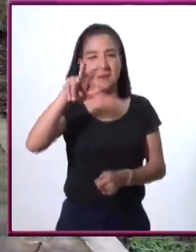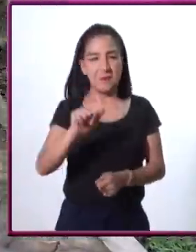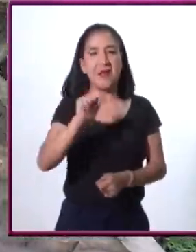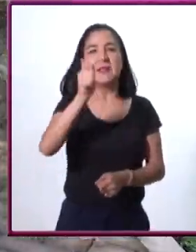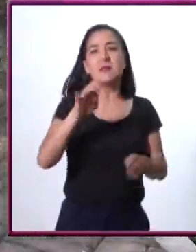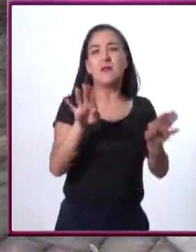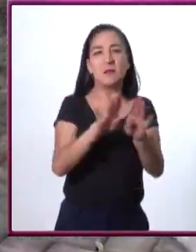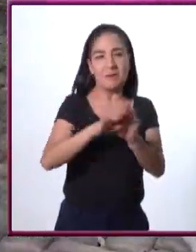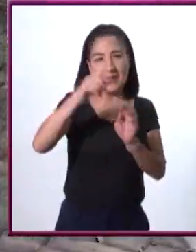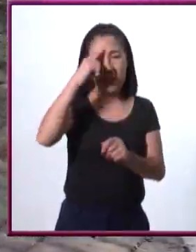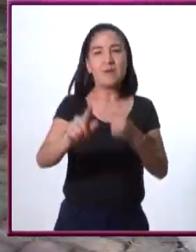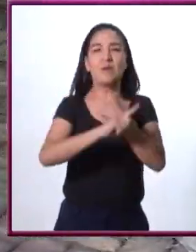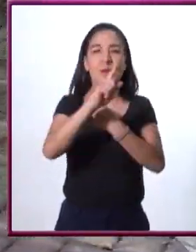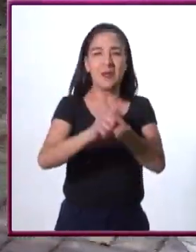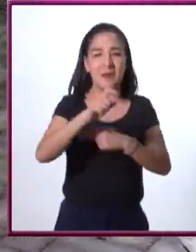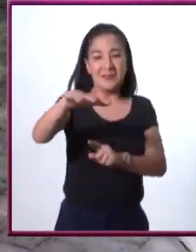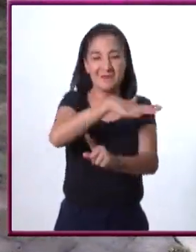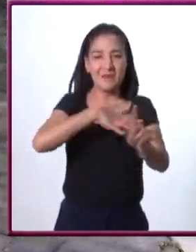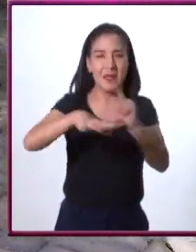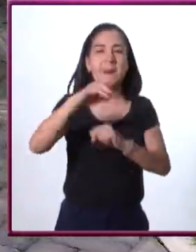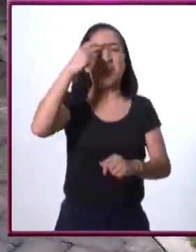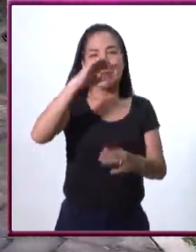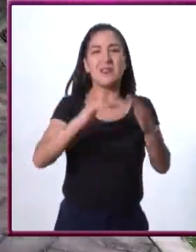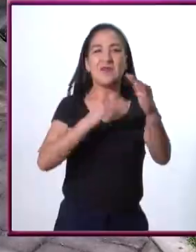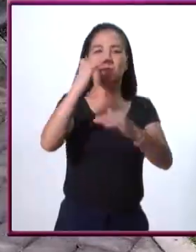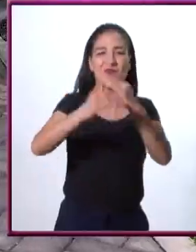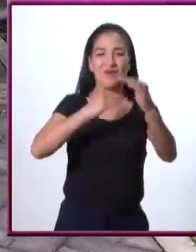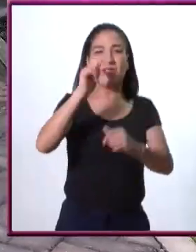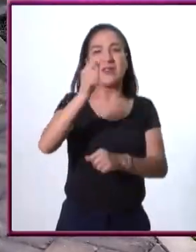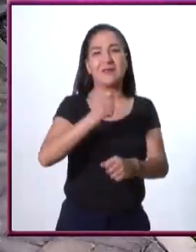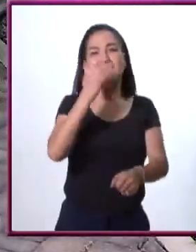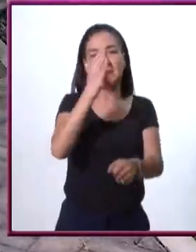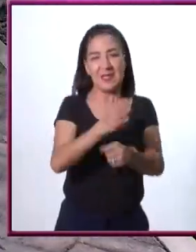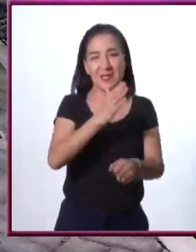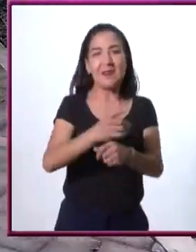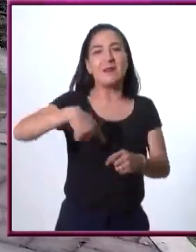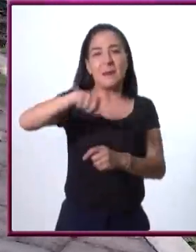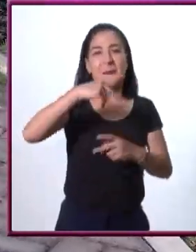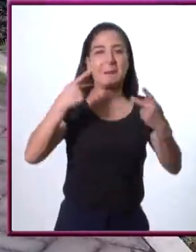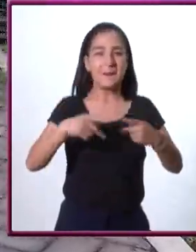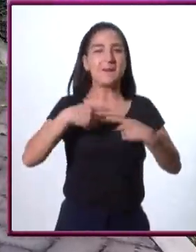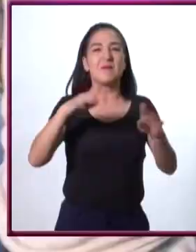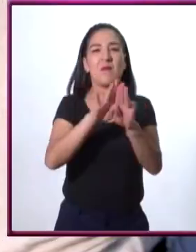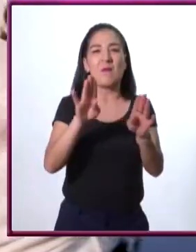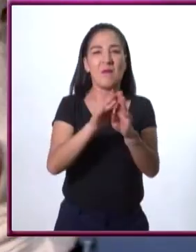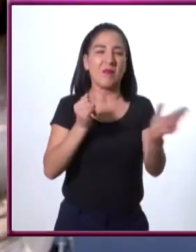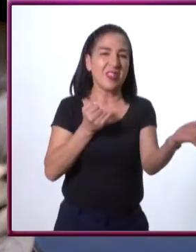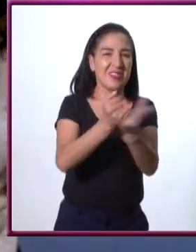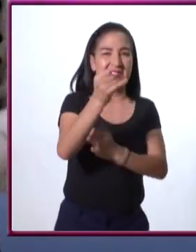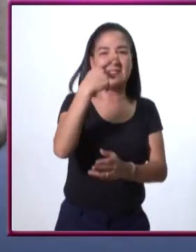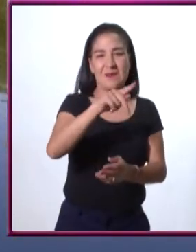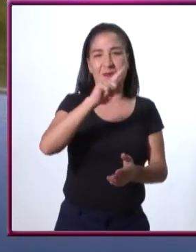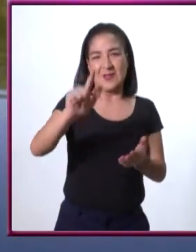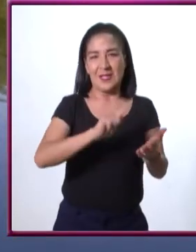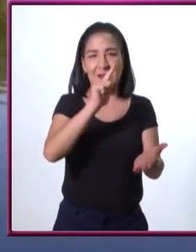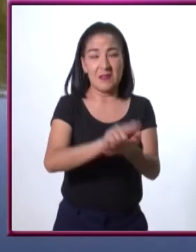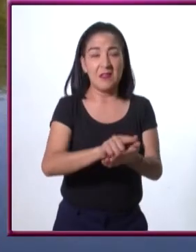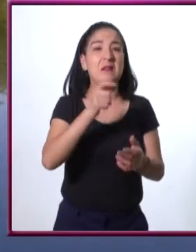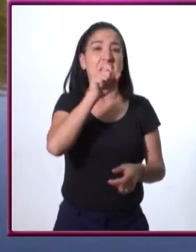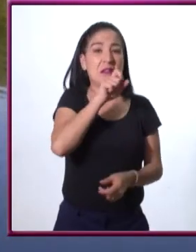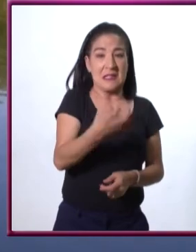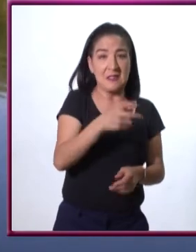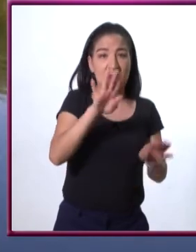mejor solución para los problemas sociales es aumentar las penas y castigos para las personas que violan la ley. Pero no solo se trata de algo